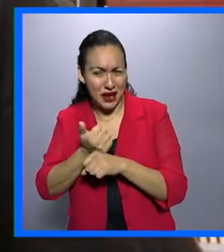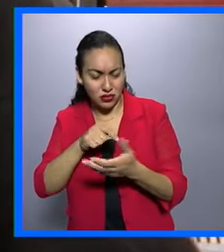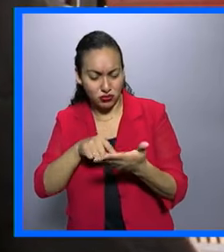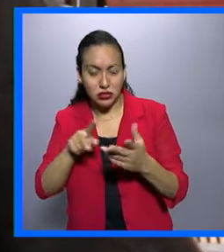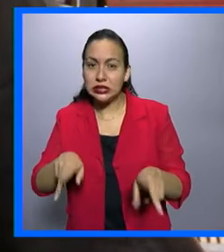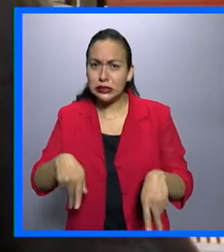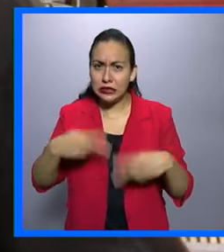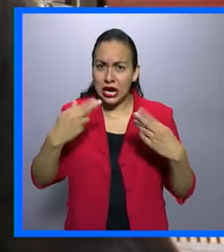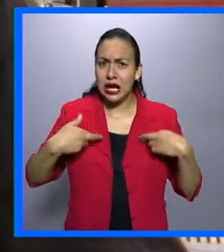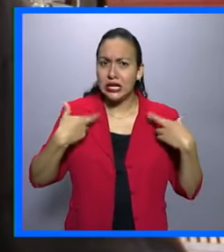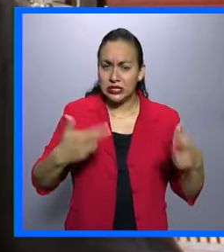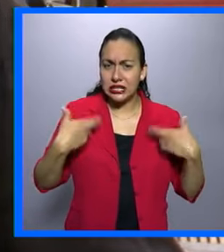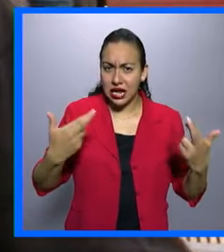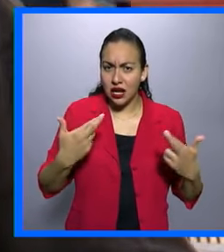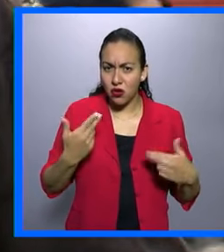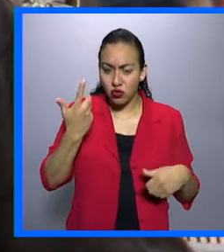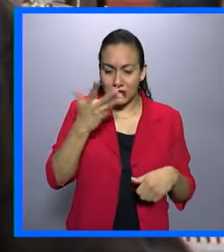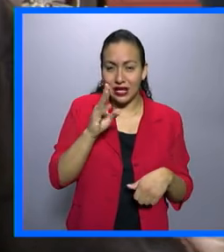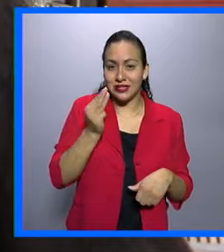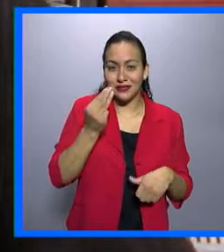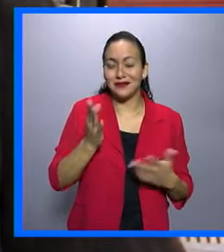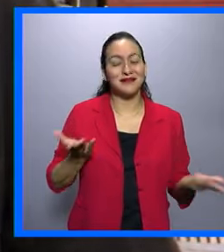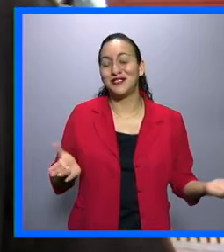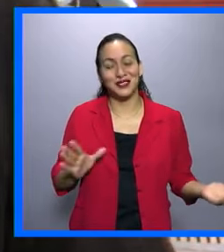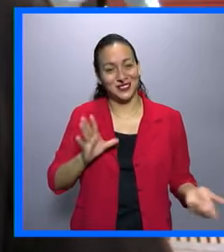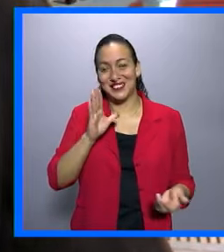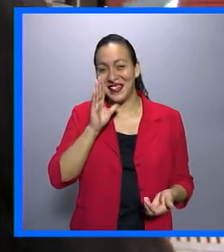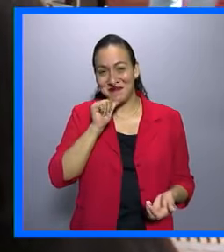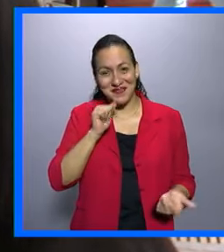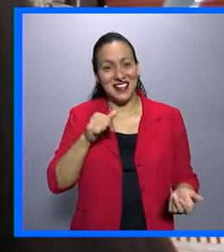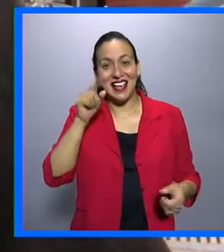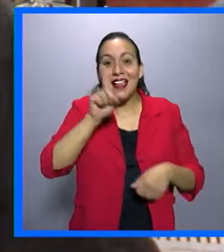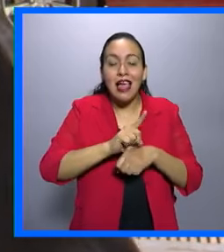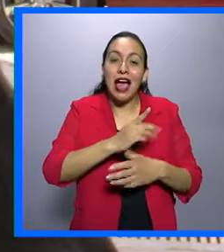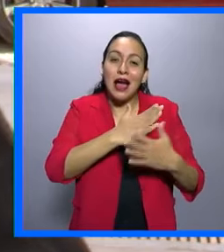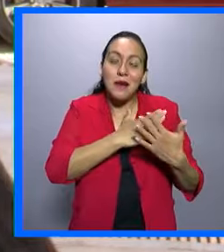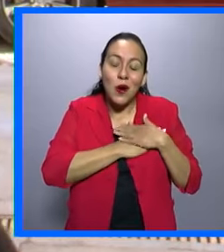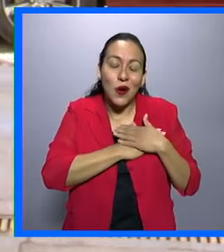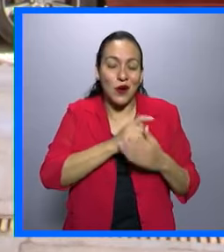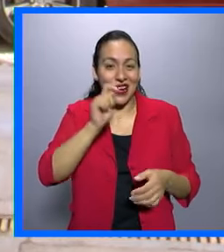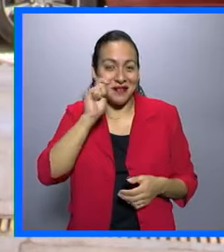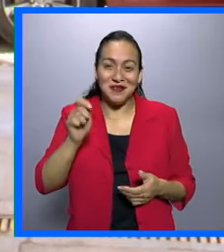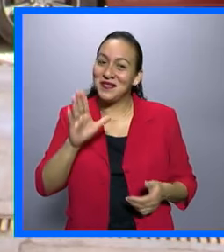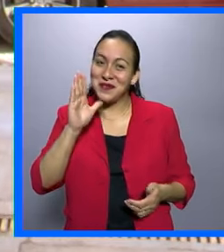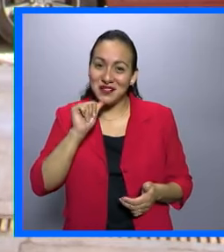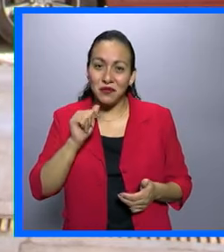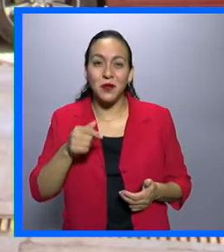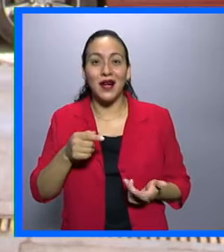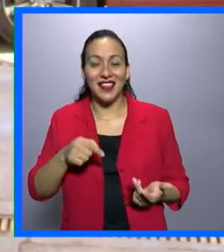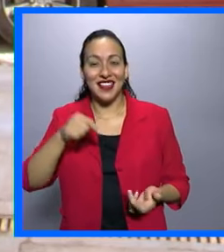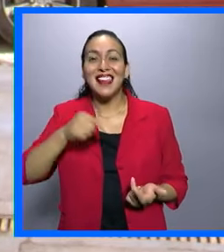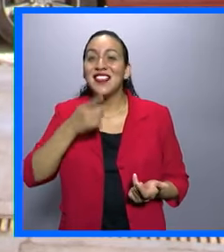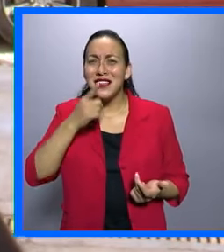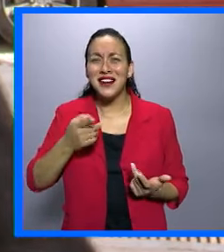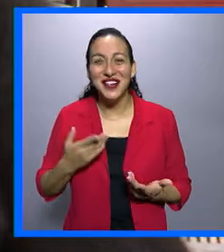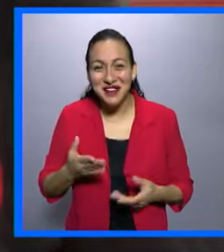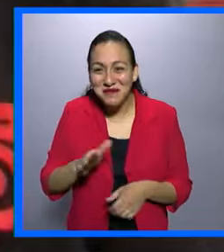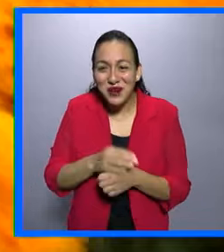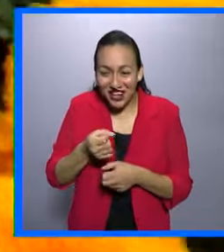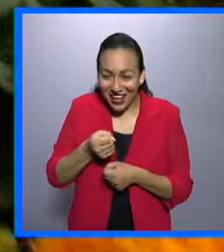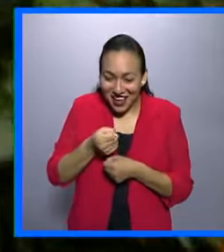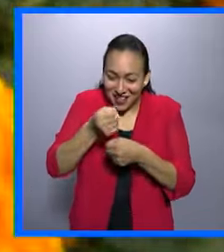regalar cempasúchil un 10 de mayo, un día del amor y la amistad, la gente va a decir, oye, ¿qué me estás queriendo decir?